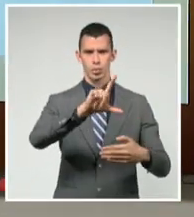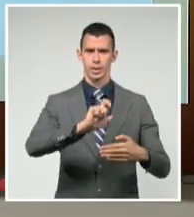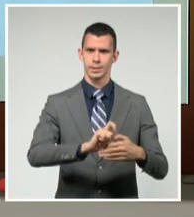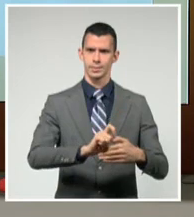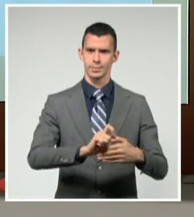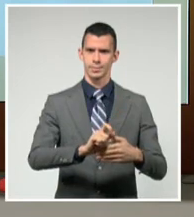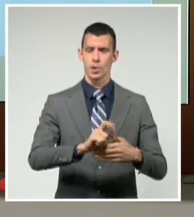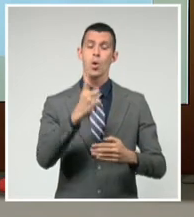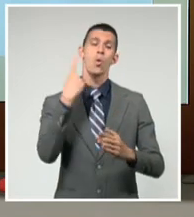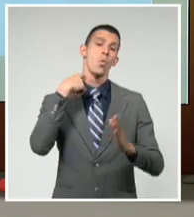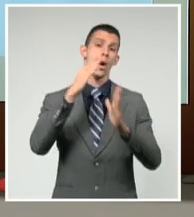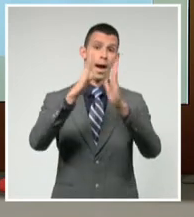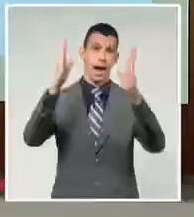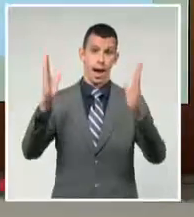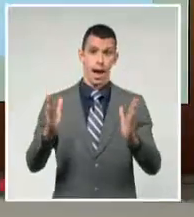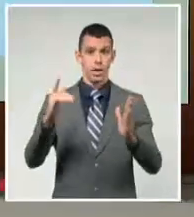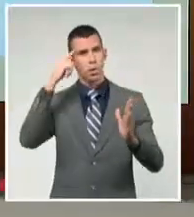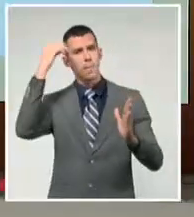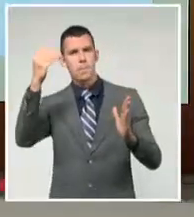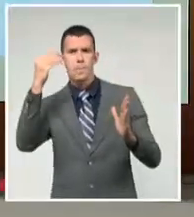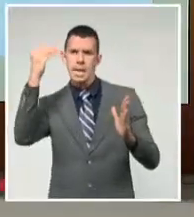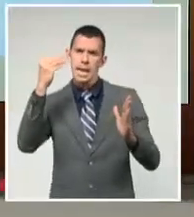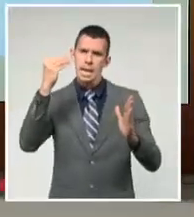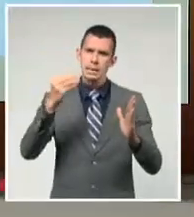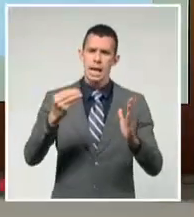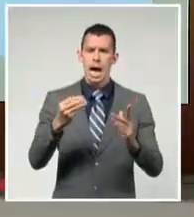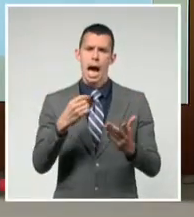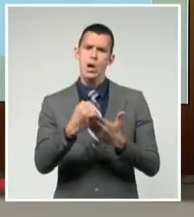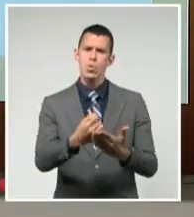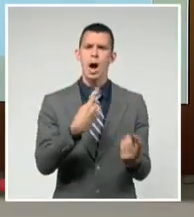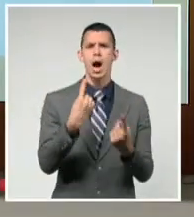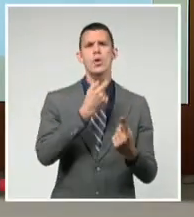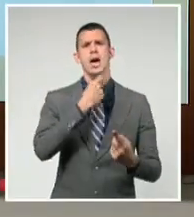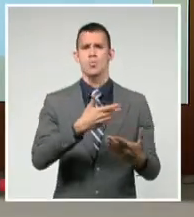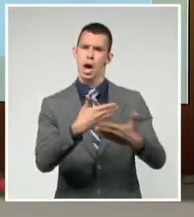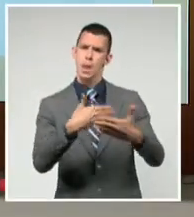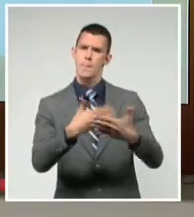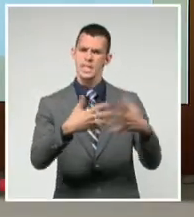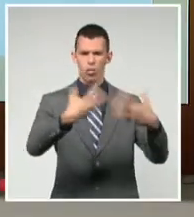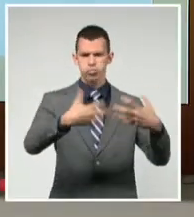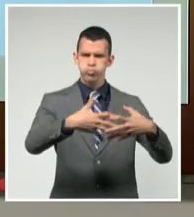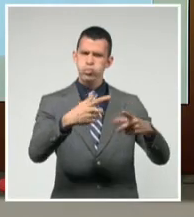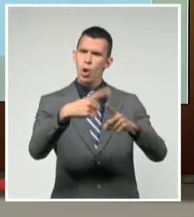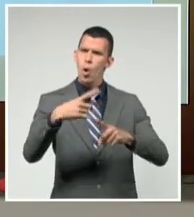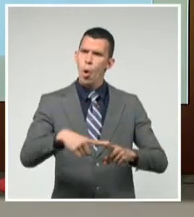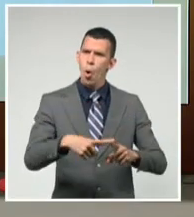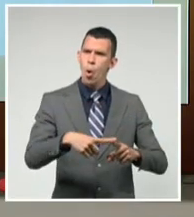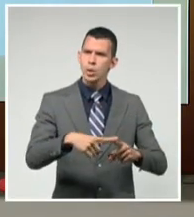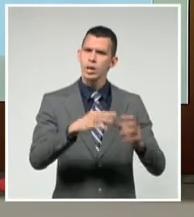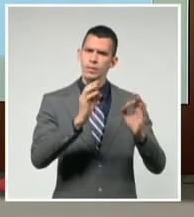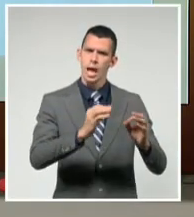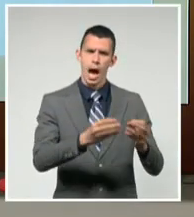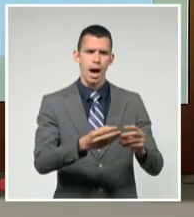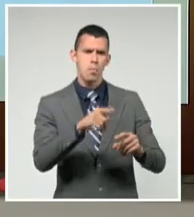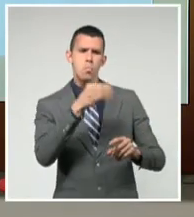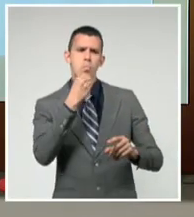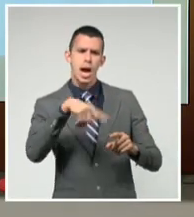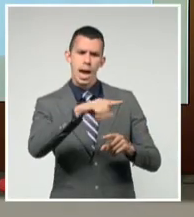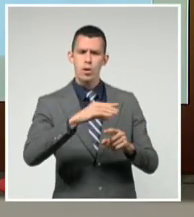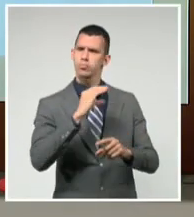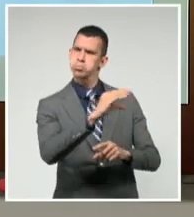para calzar monetariamente a estas empresas no tan eficientes es decir de alguna forma se